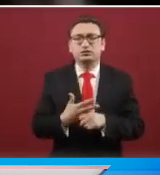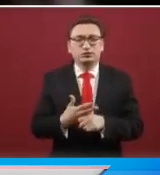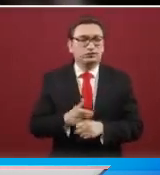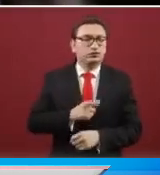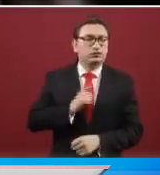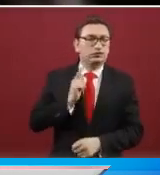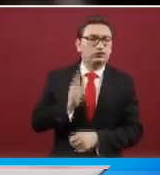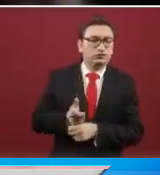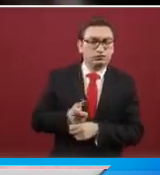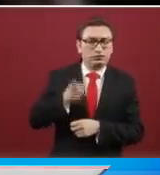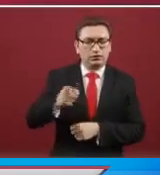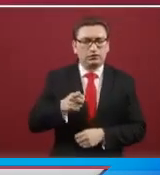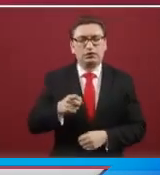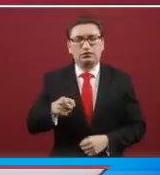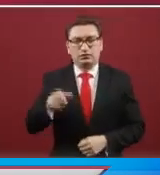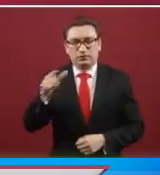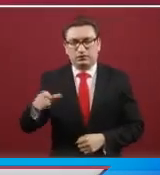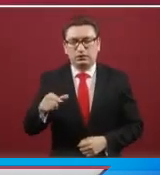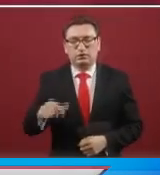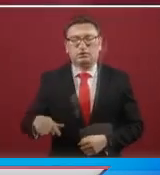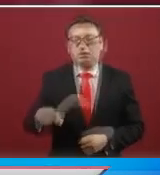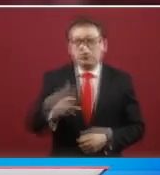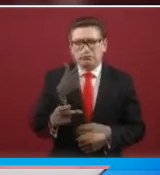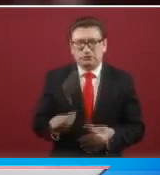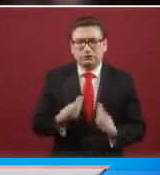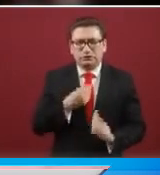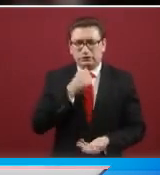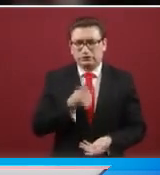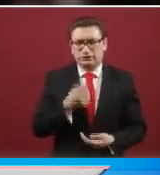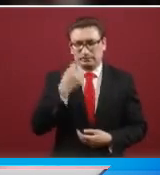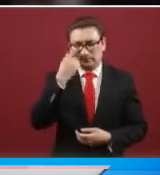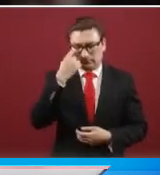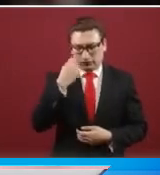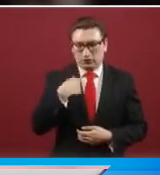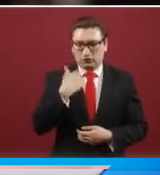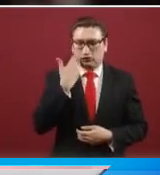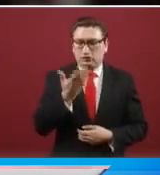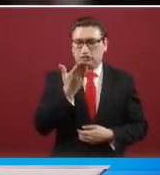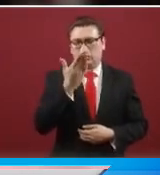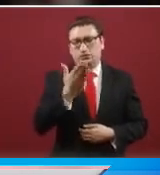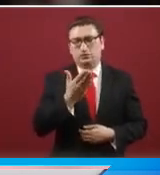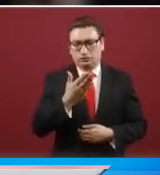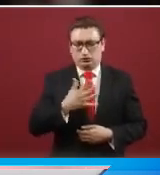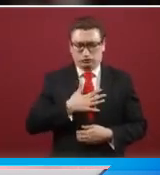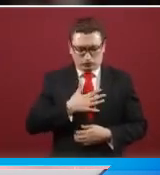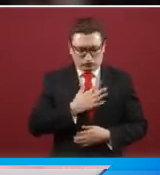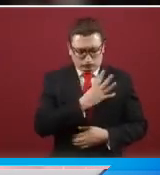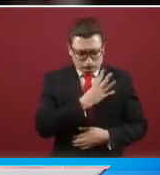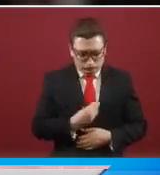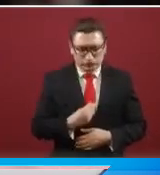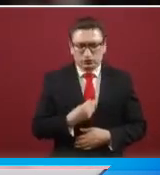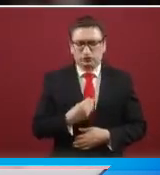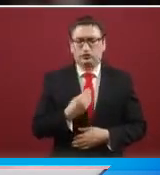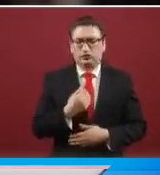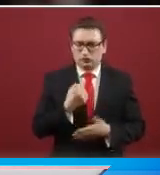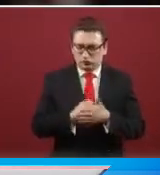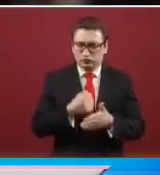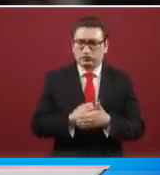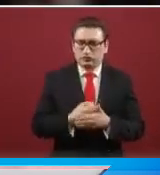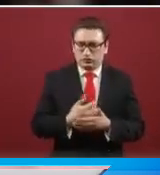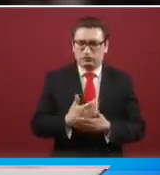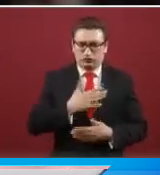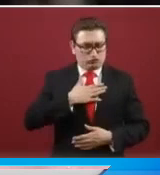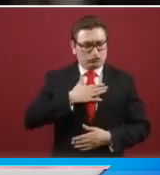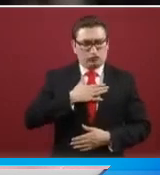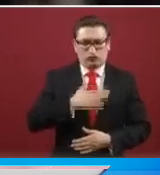al anterior alcalde de Nuevo Laredo, Carlos Cantú Rosas. Exijo respetuosamente como hijo justicia para mi padre, señor